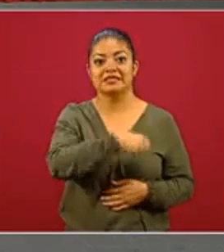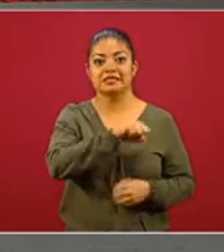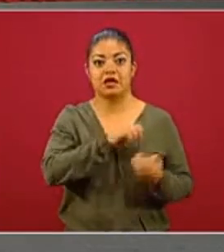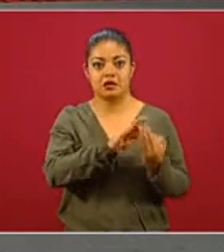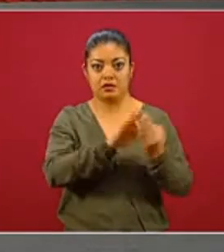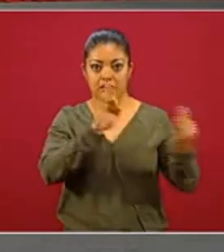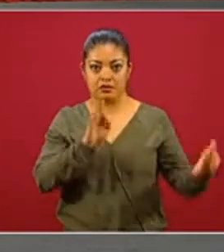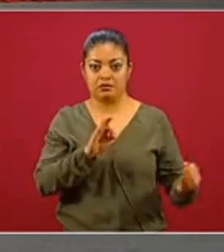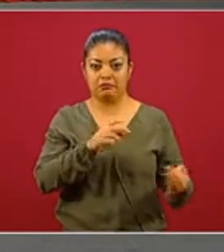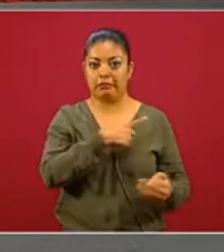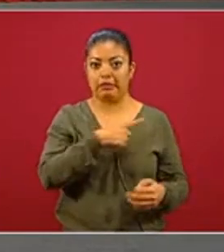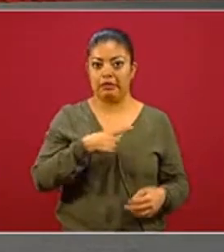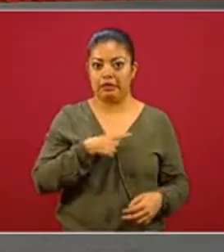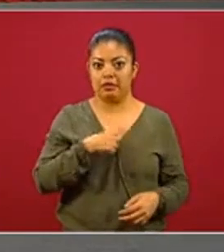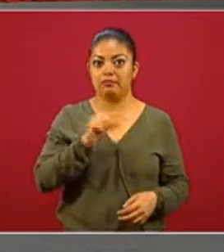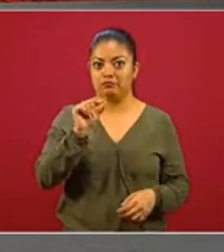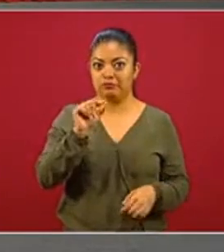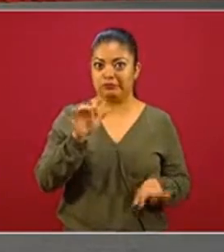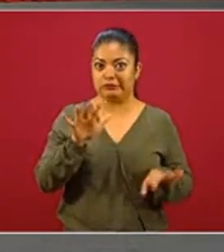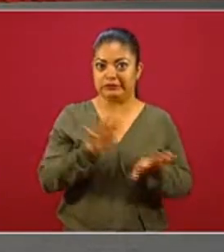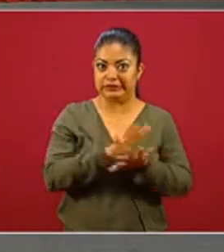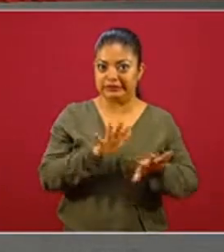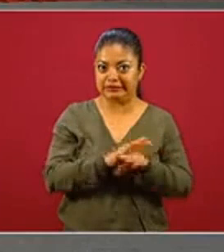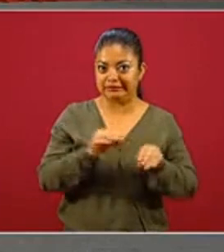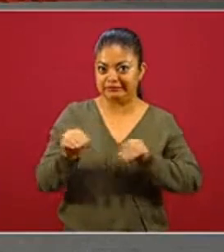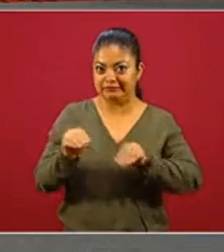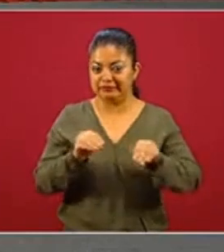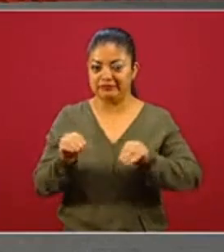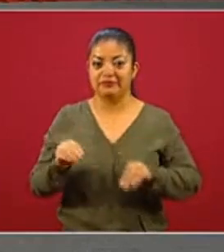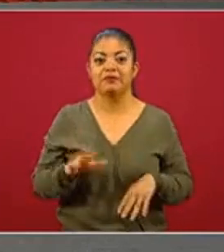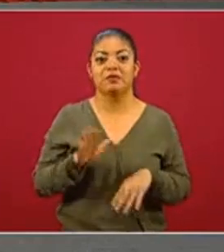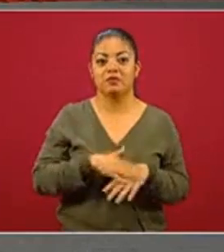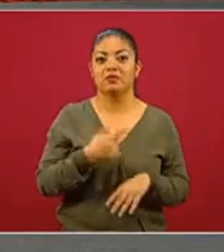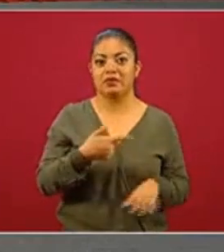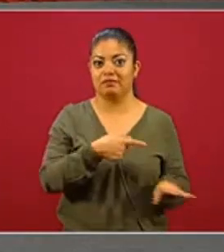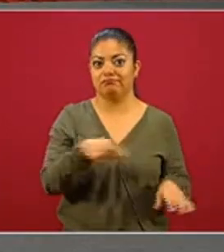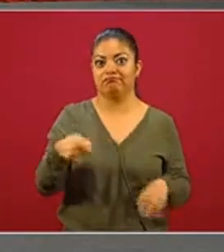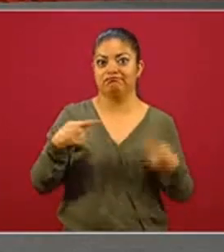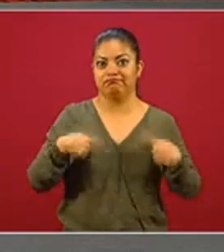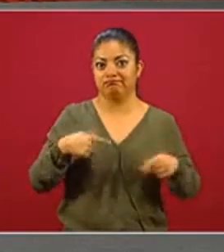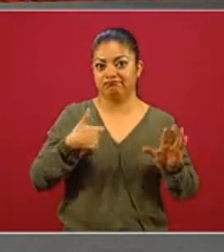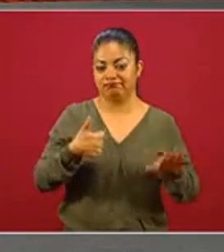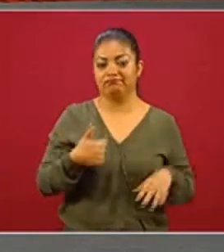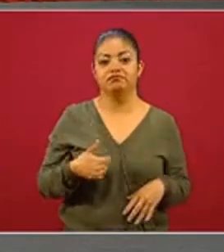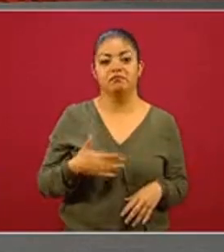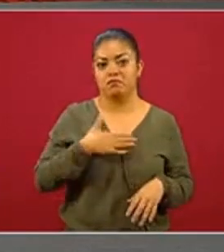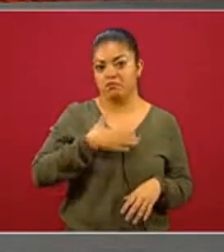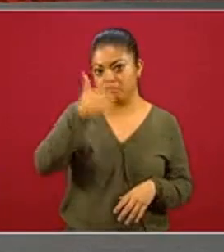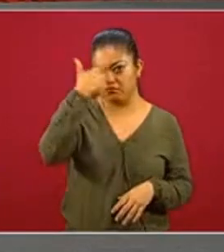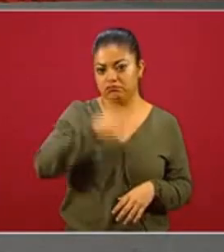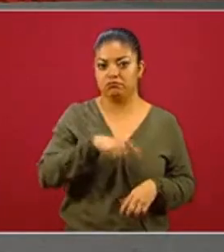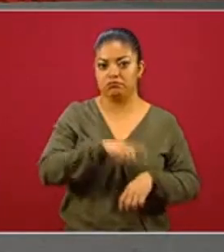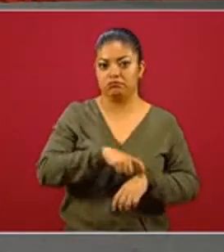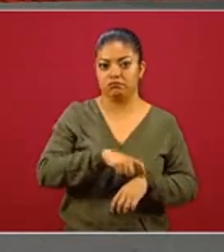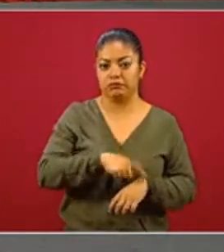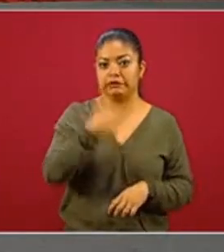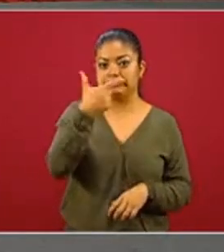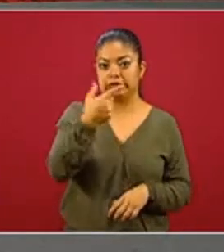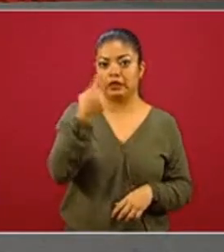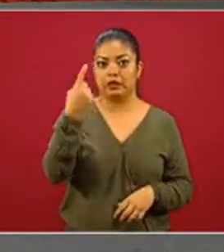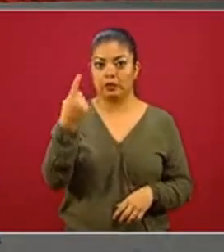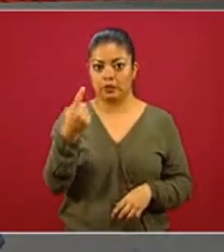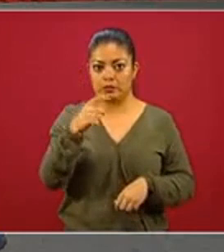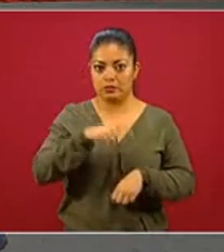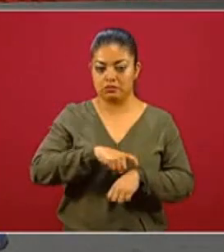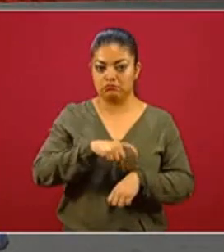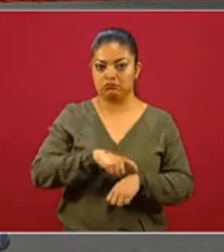tuvimos que hacer un poquito de maniobras, porque somos 6. Pero de todos modos, muy buenas noches. Son las 19:01 horas